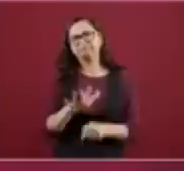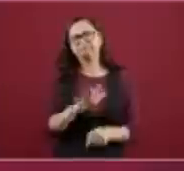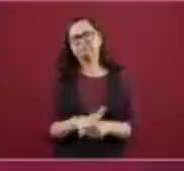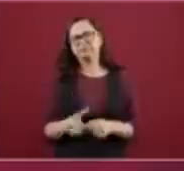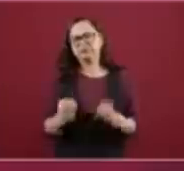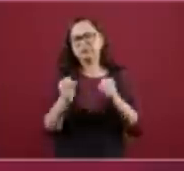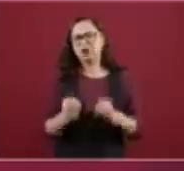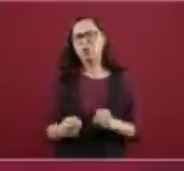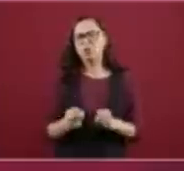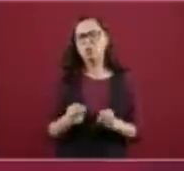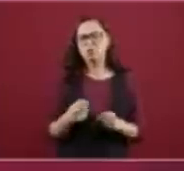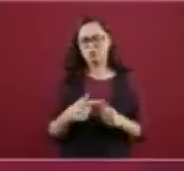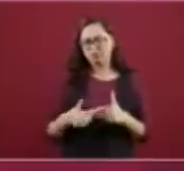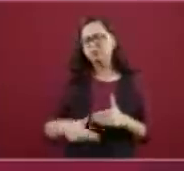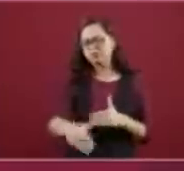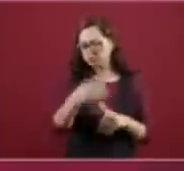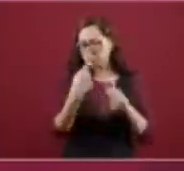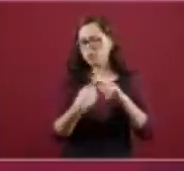ya tenemos